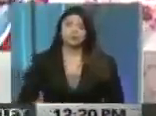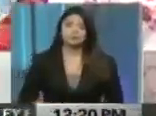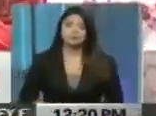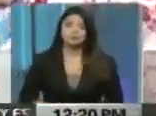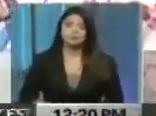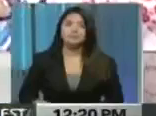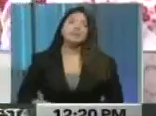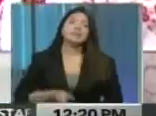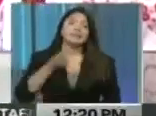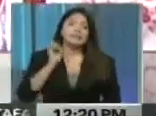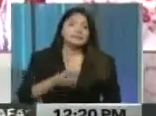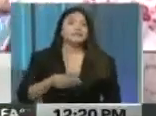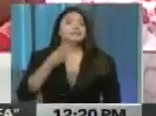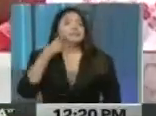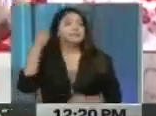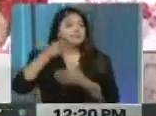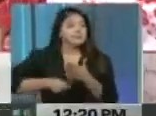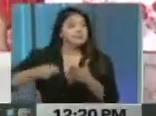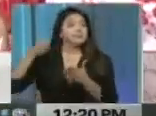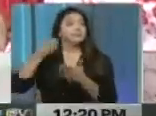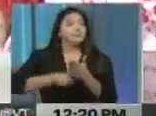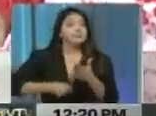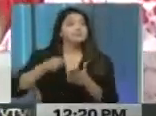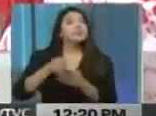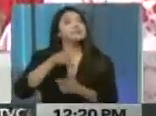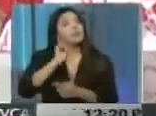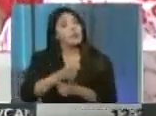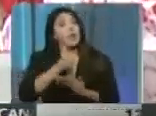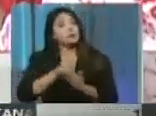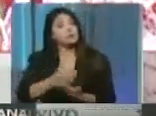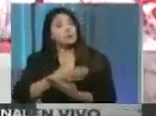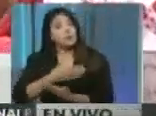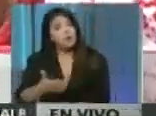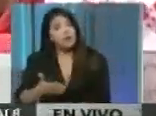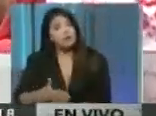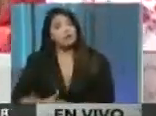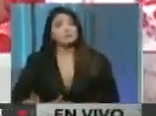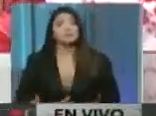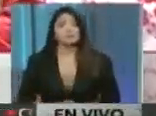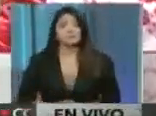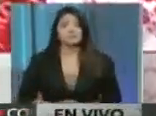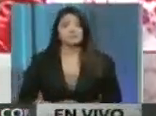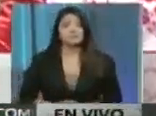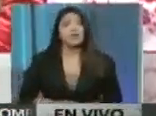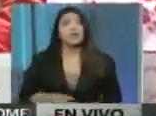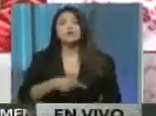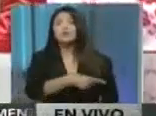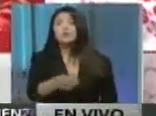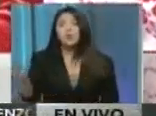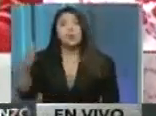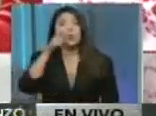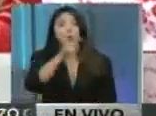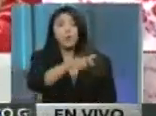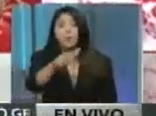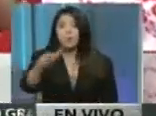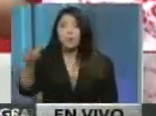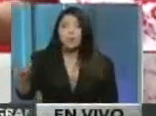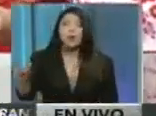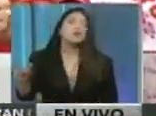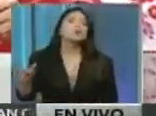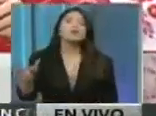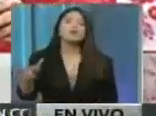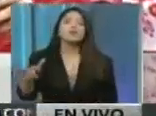tenemos que hacer mucho empeño por ayudar a que nuestro pueblo, que